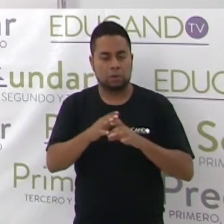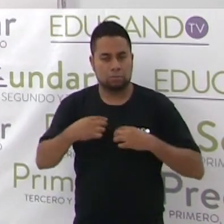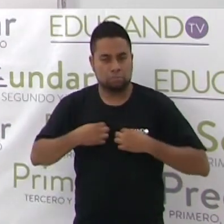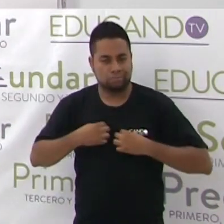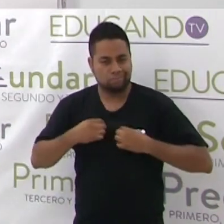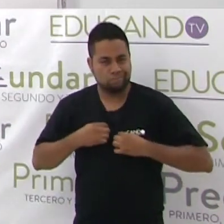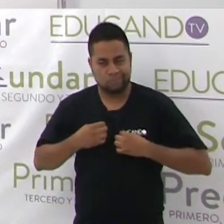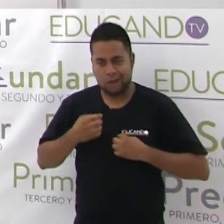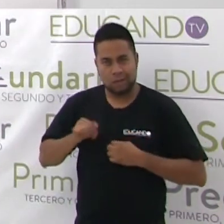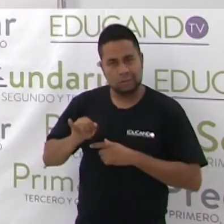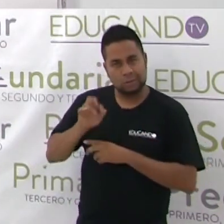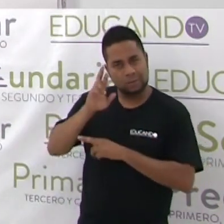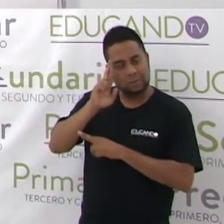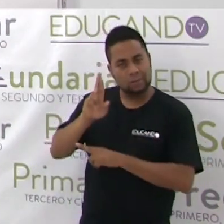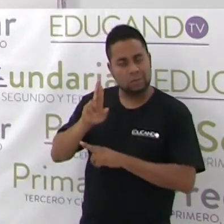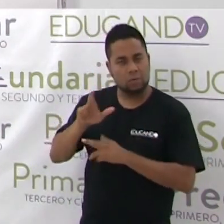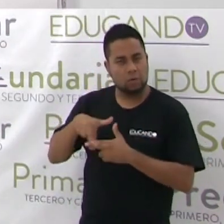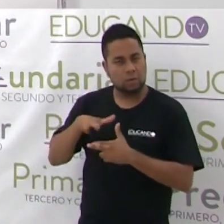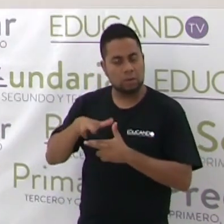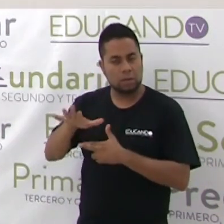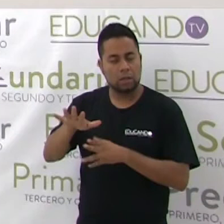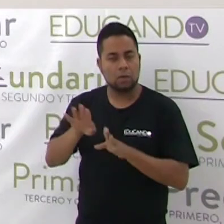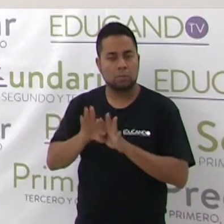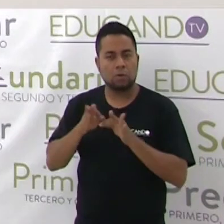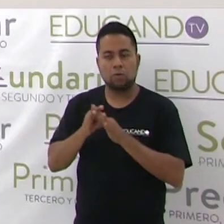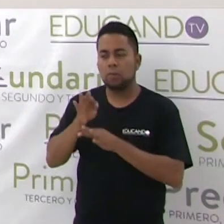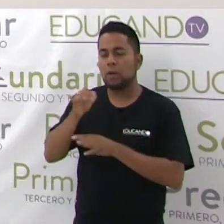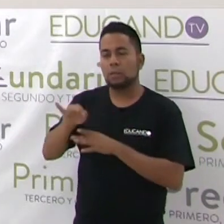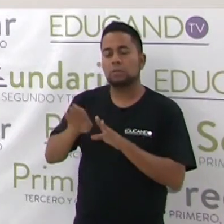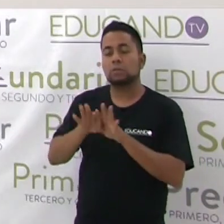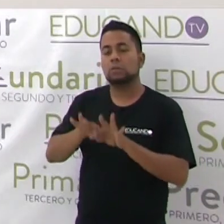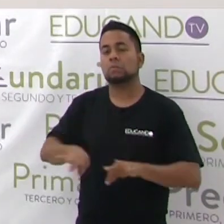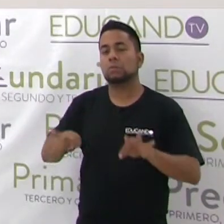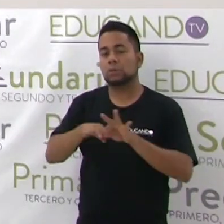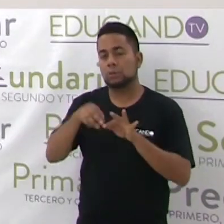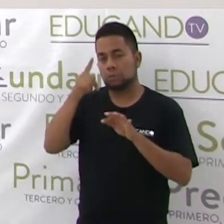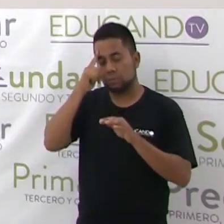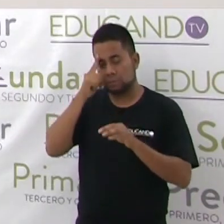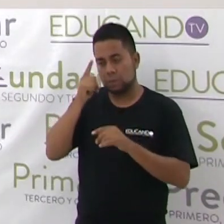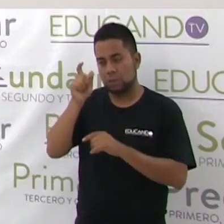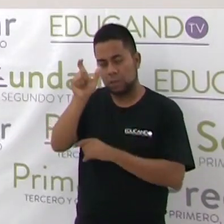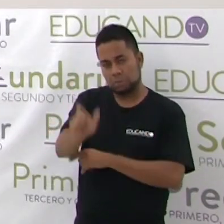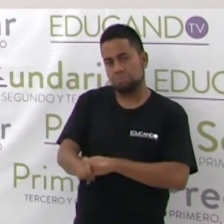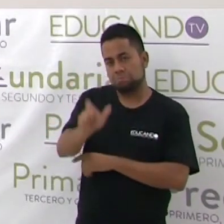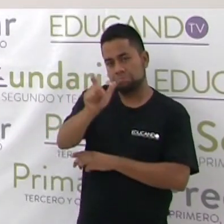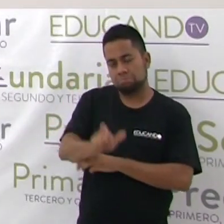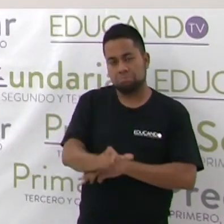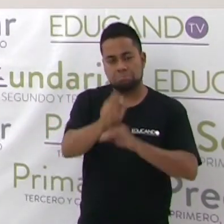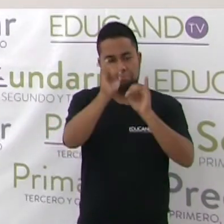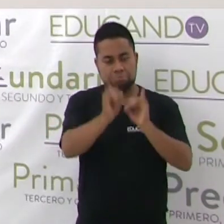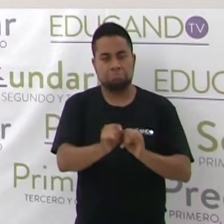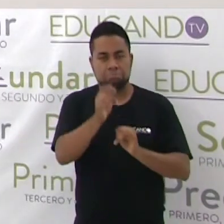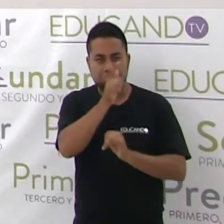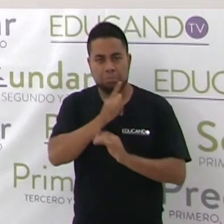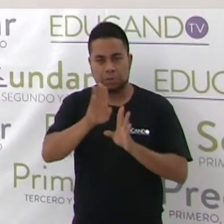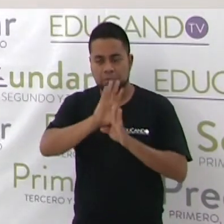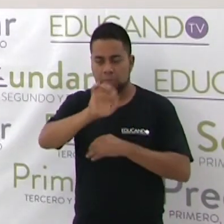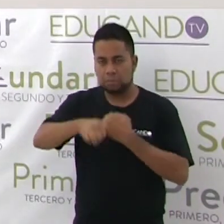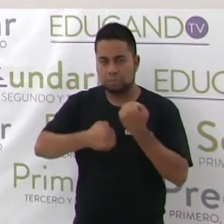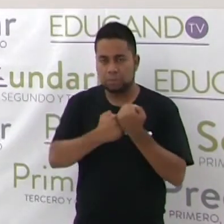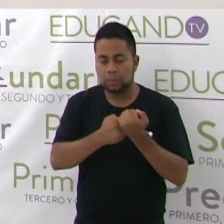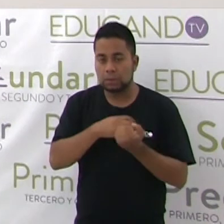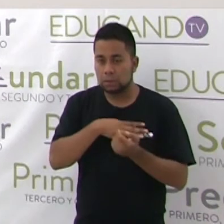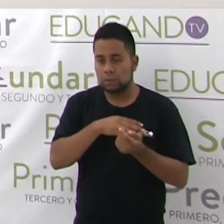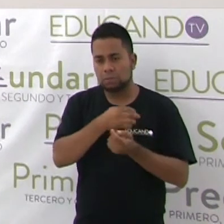vestimenta que maneja y que de esta forma les va dando relevancia e importancia a las lenguas. Hay